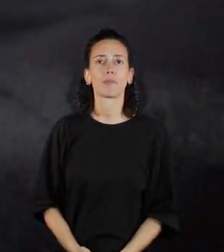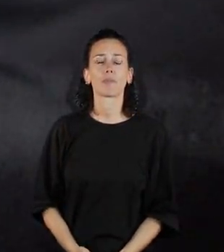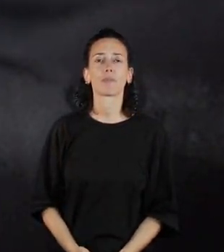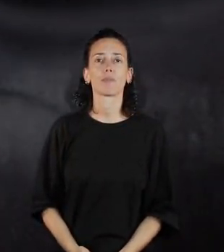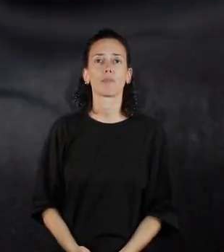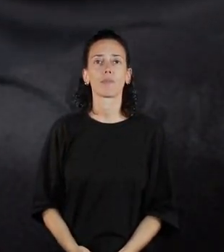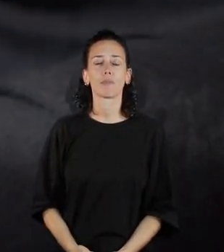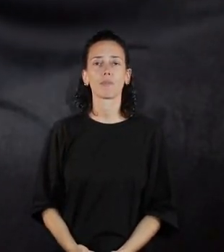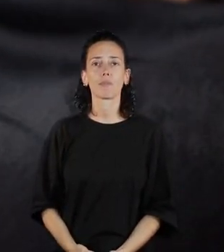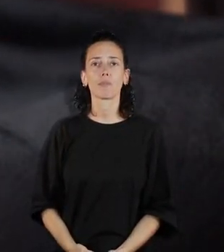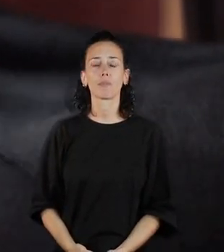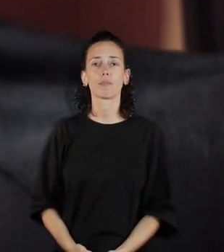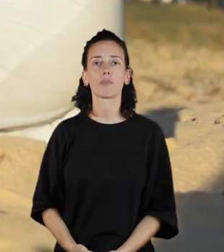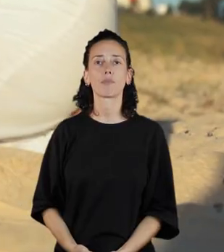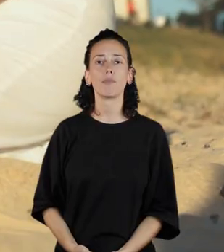del daño?